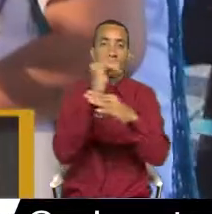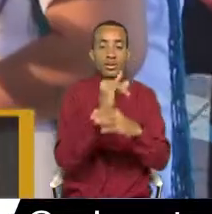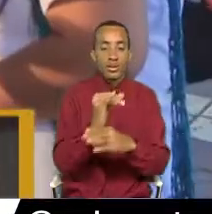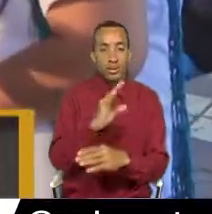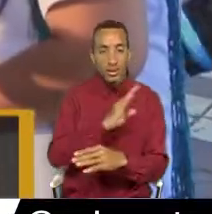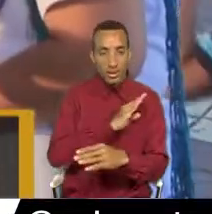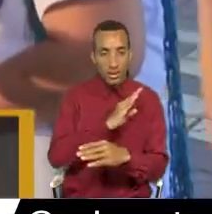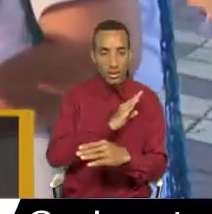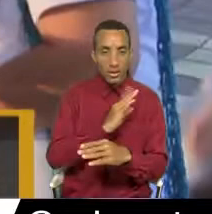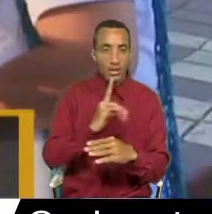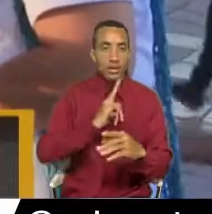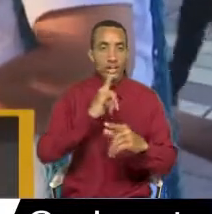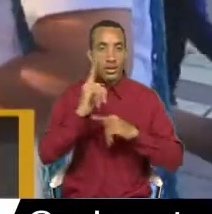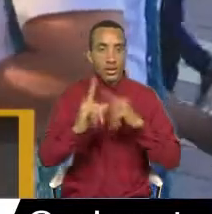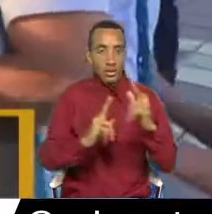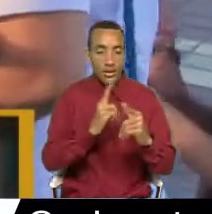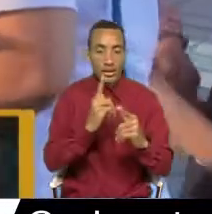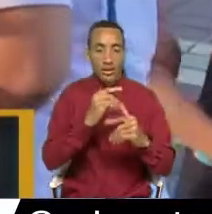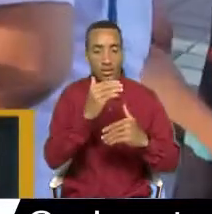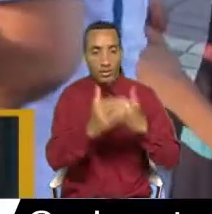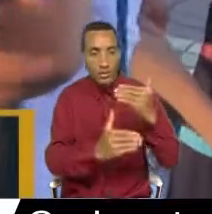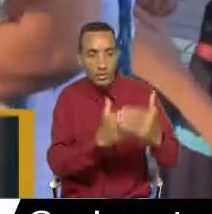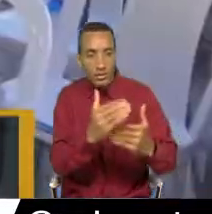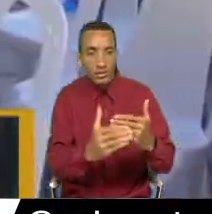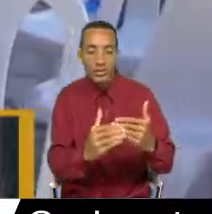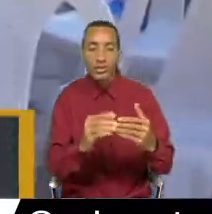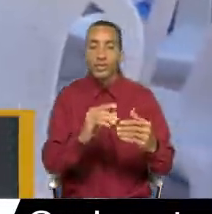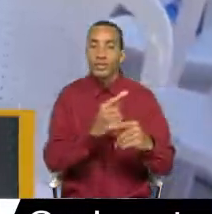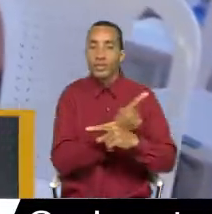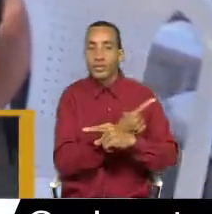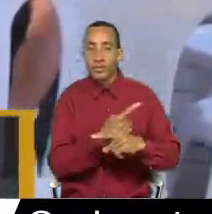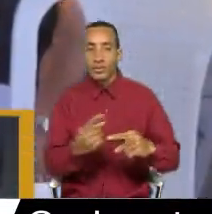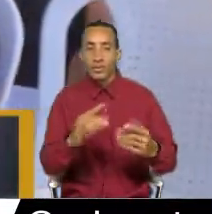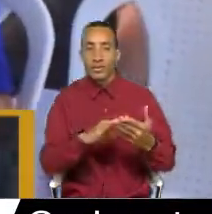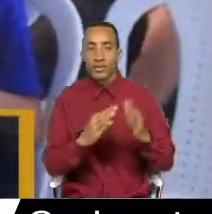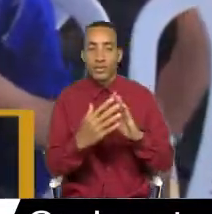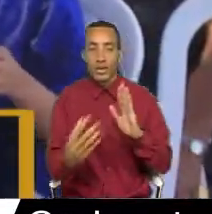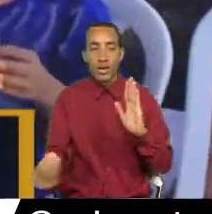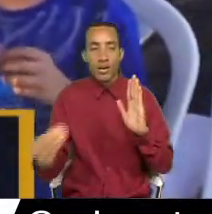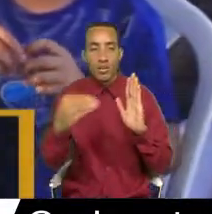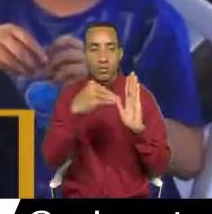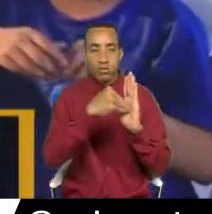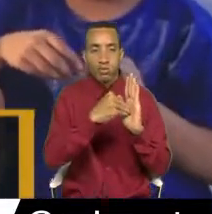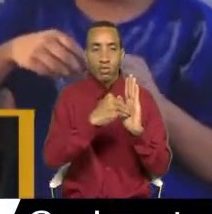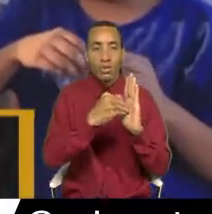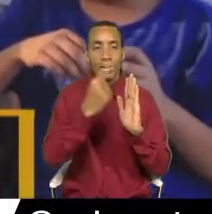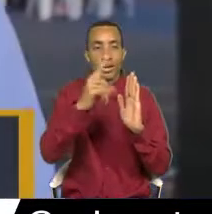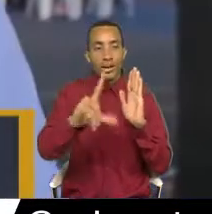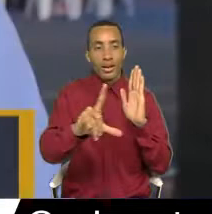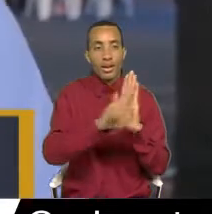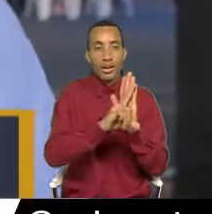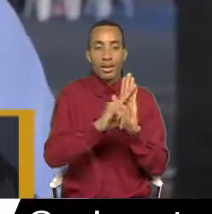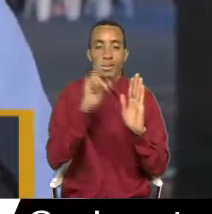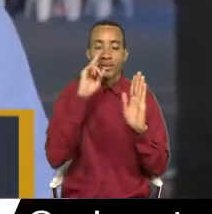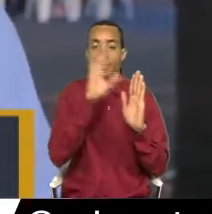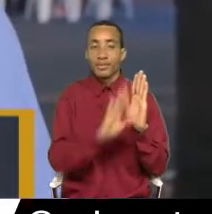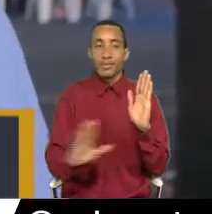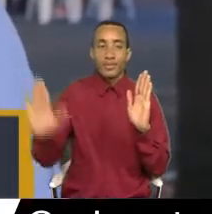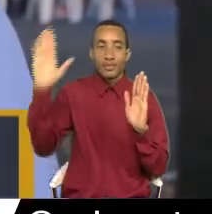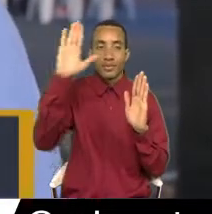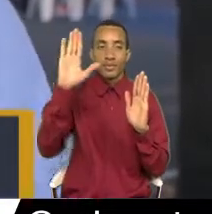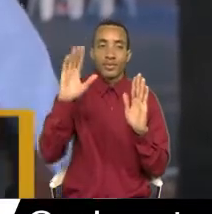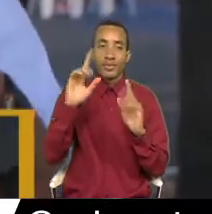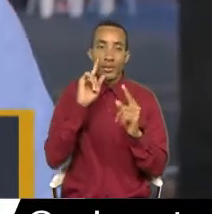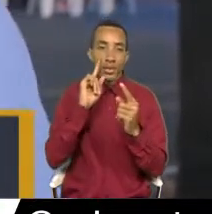Municipal liderando el proceso para que esta Semana por la Paz, que ya está institucionalizada a nivel nacional, podamos sacarla adelante, pero con ese